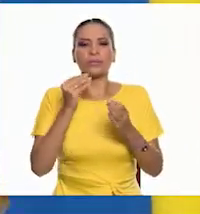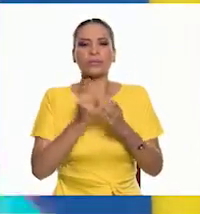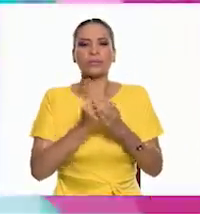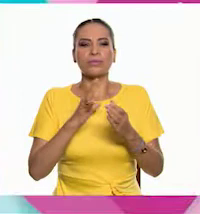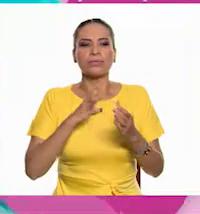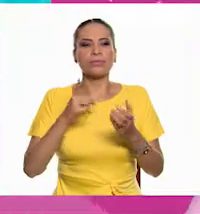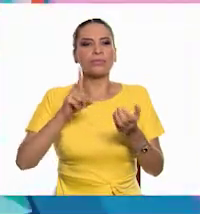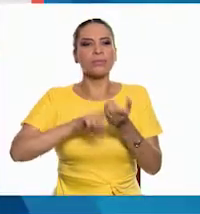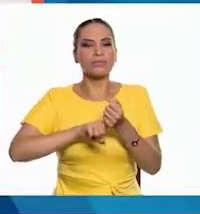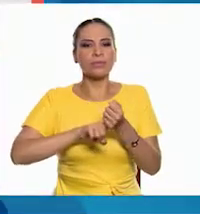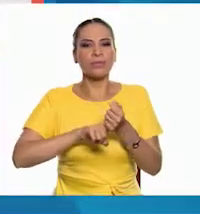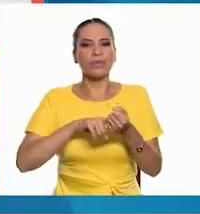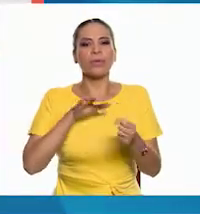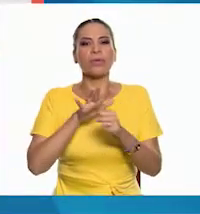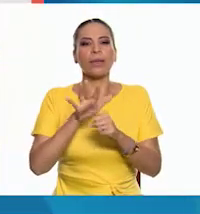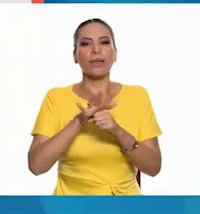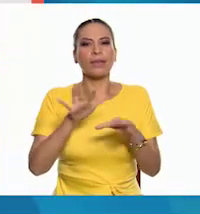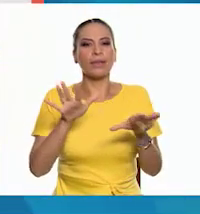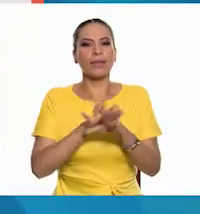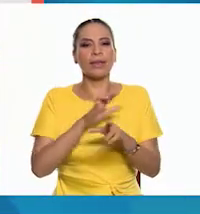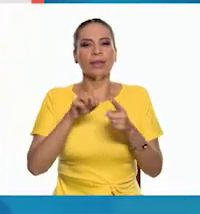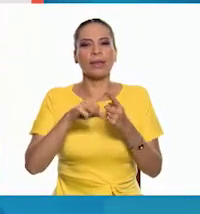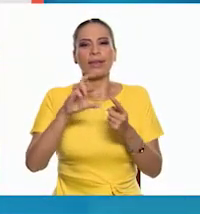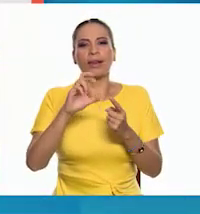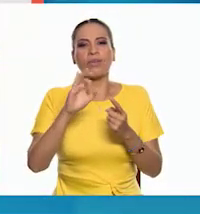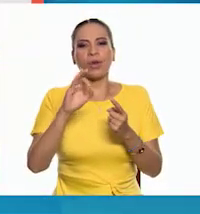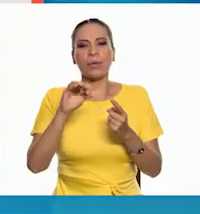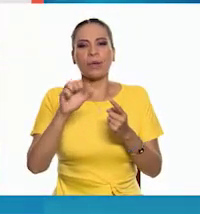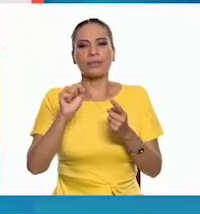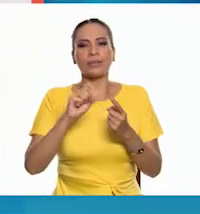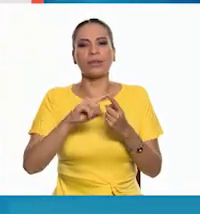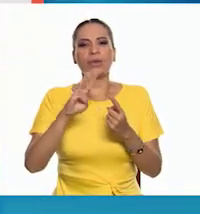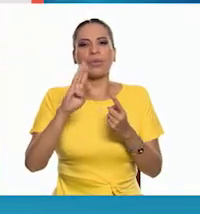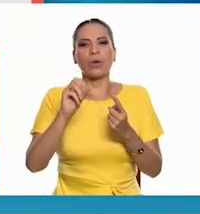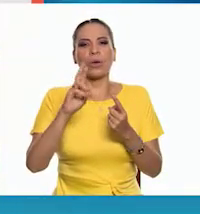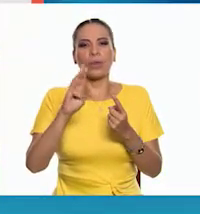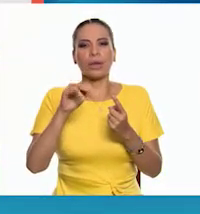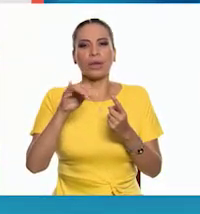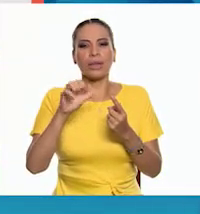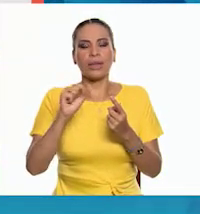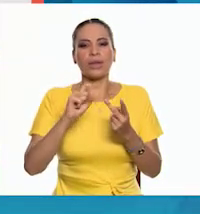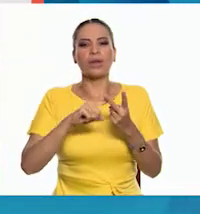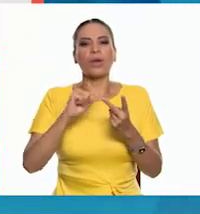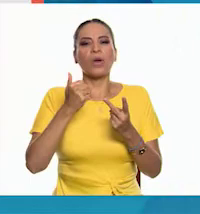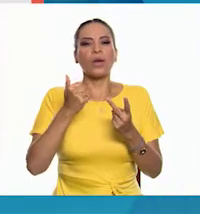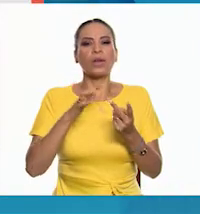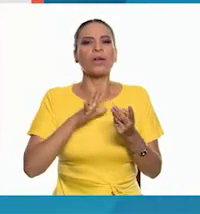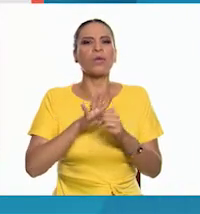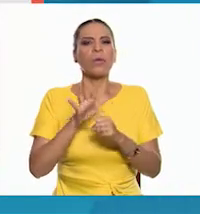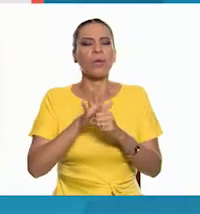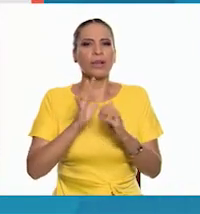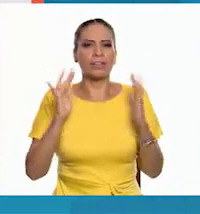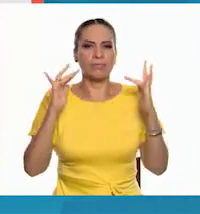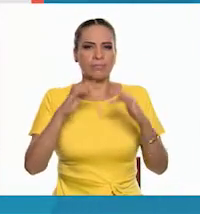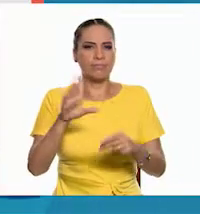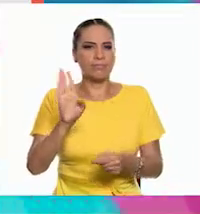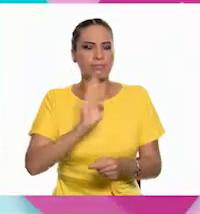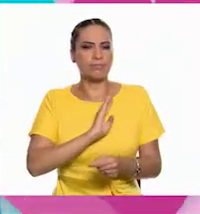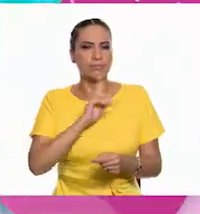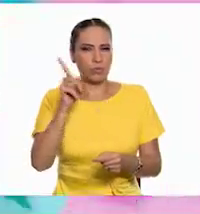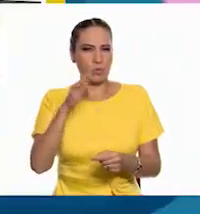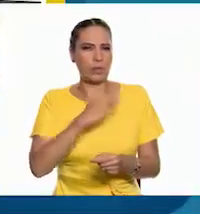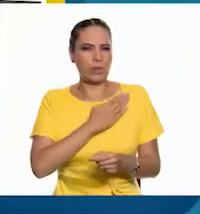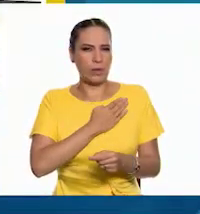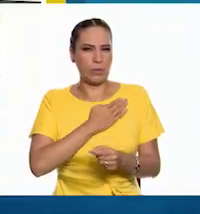como interna, y son las reformas borbónicas. Y otra que pondremos en la externa, que es la invasión napoleónica a